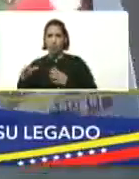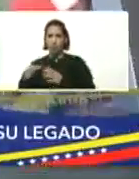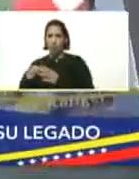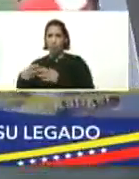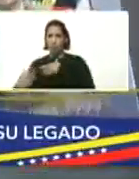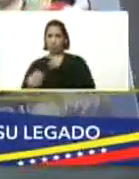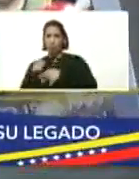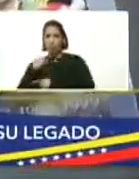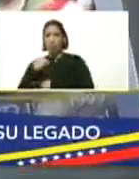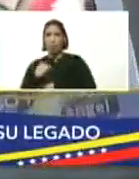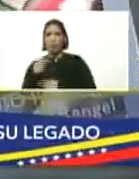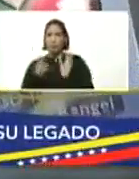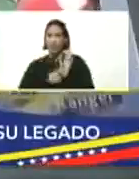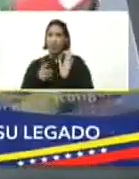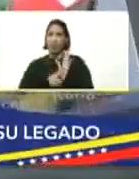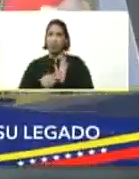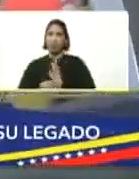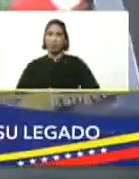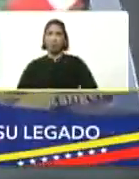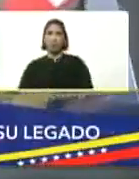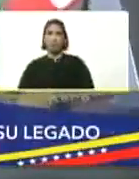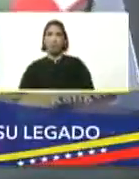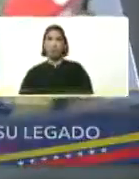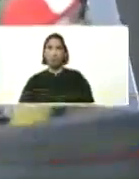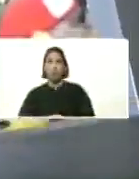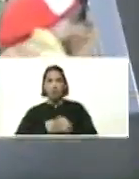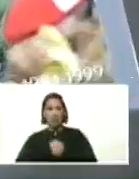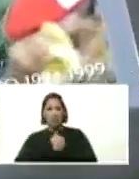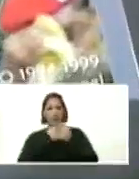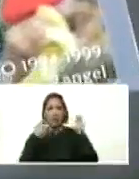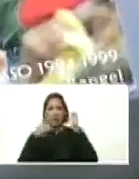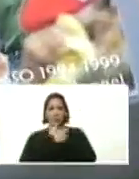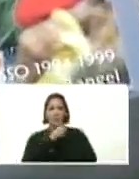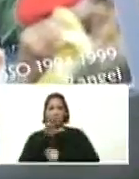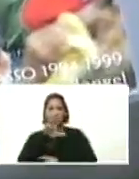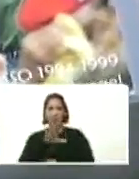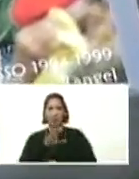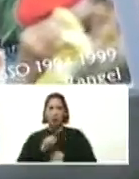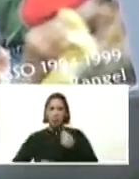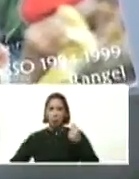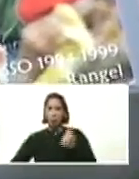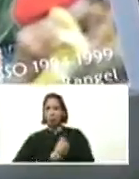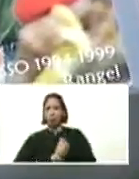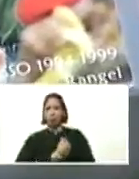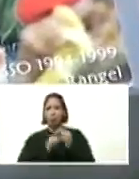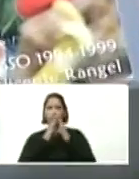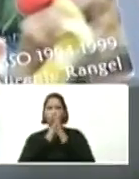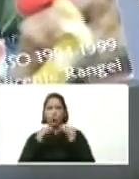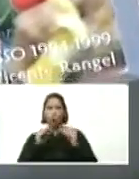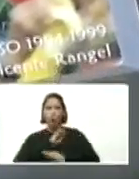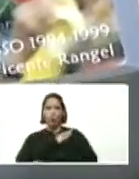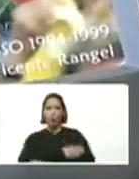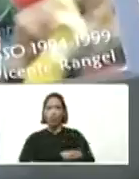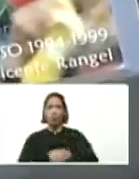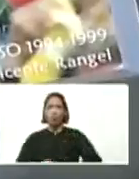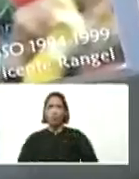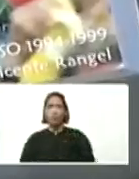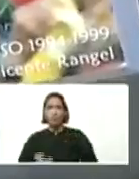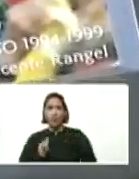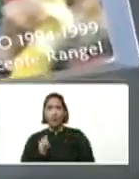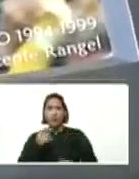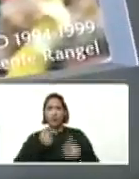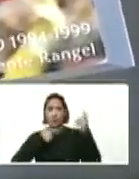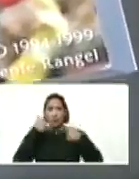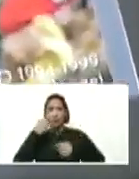verdaderamente revolucionaria, que quería cambiar el país, lo apoyó con toda su fuerza. Aquí está el Chávez